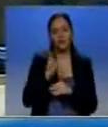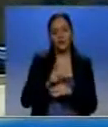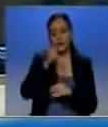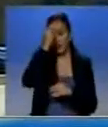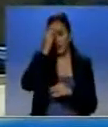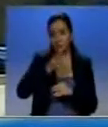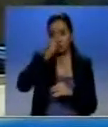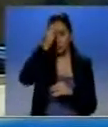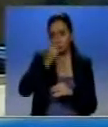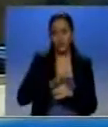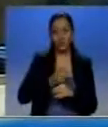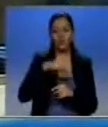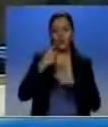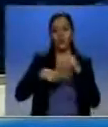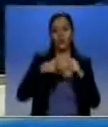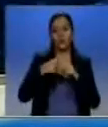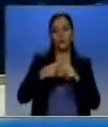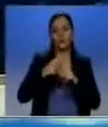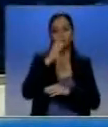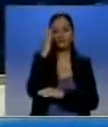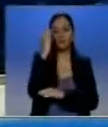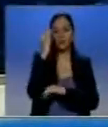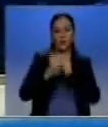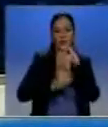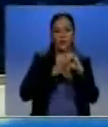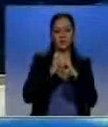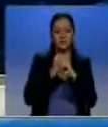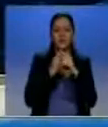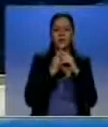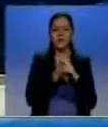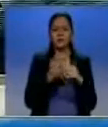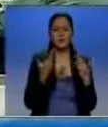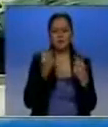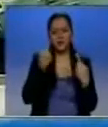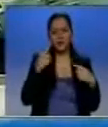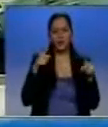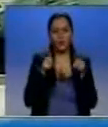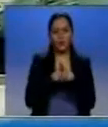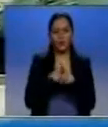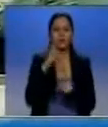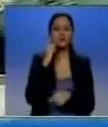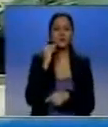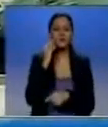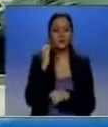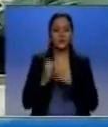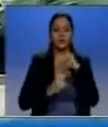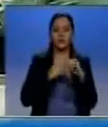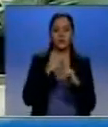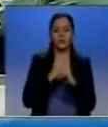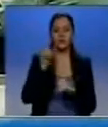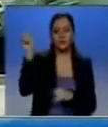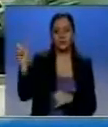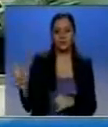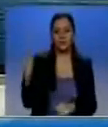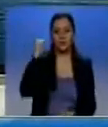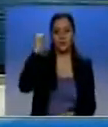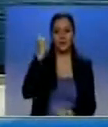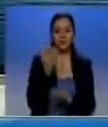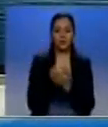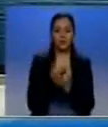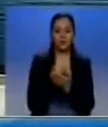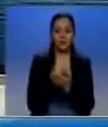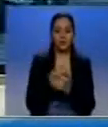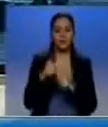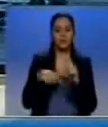decisiones soberanas a arbitrajes internacionales, posición en la que coinciden un experto internacional en derecho económico y